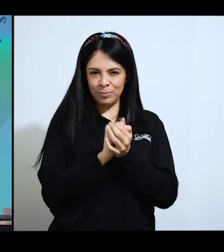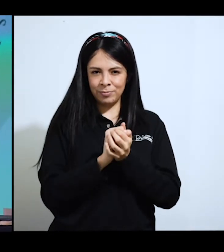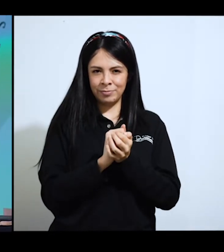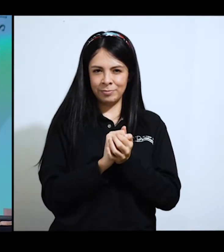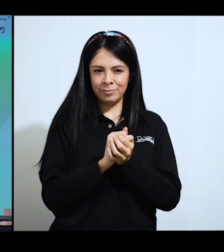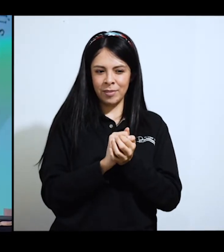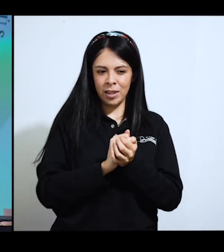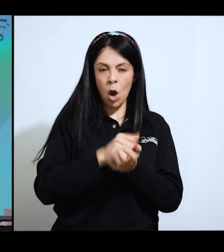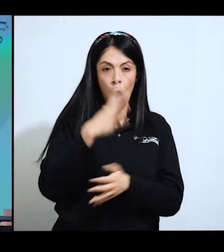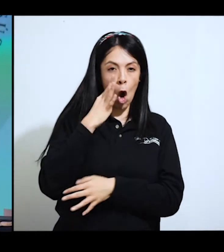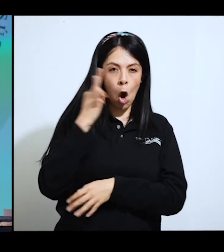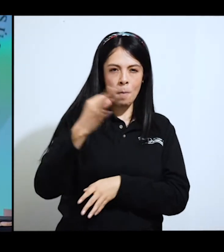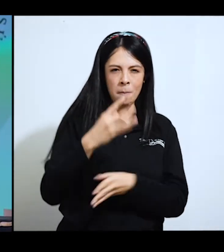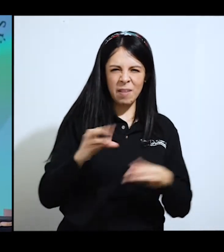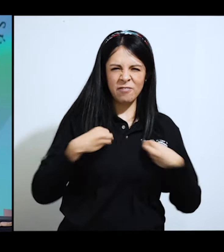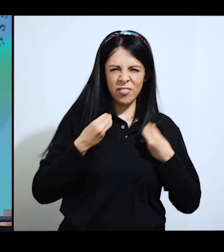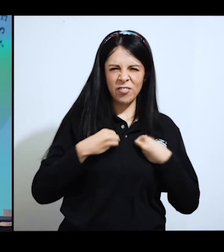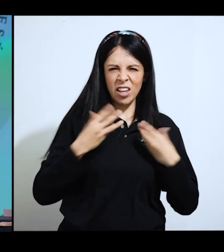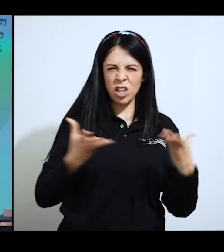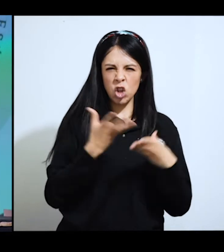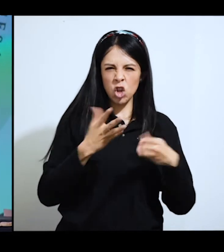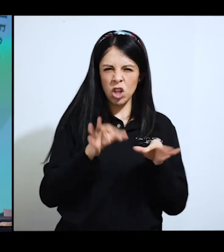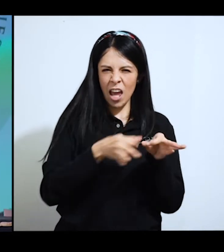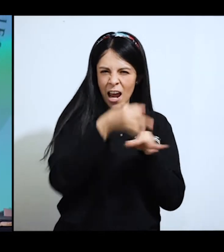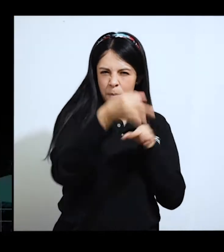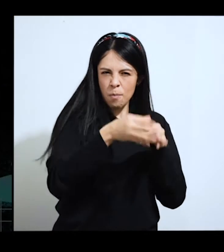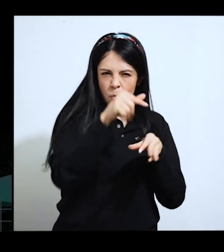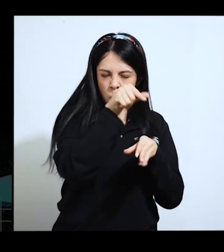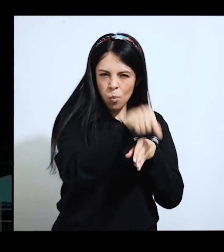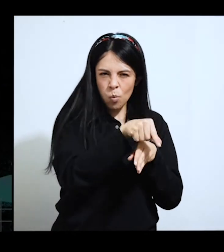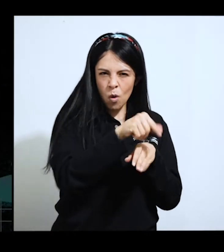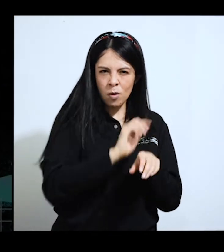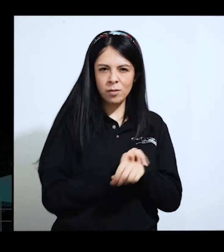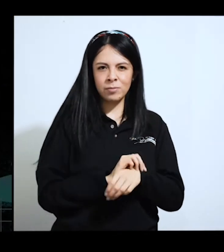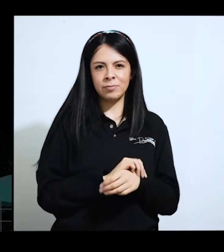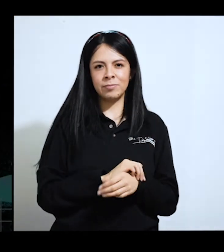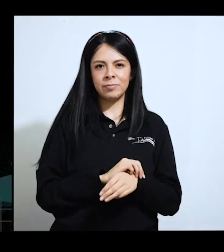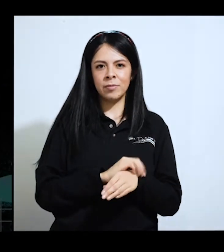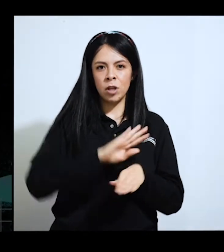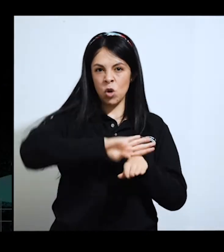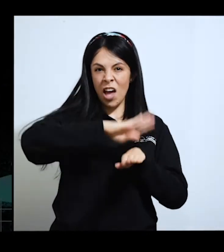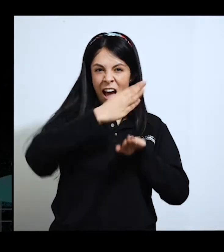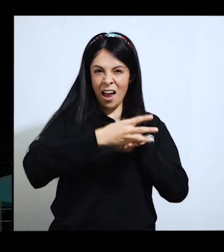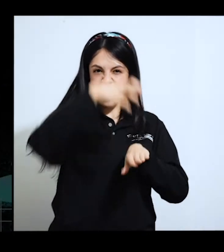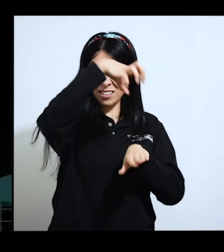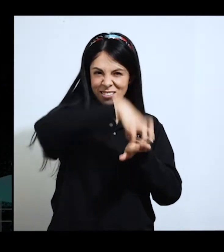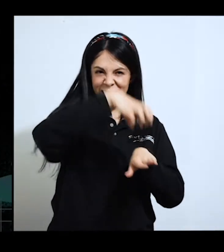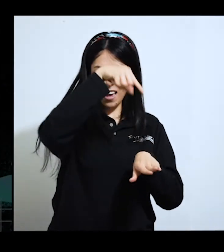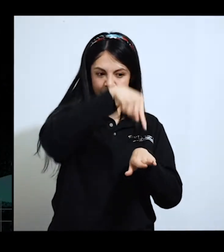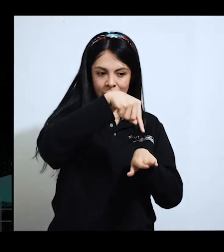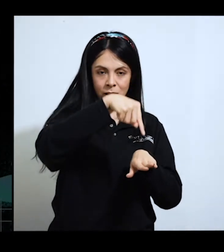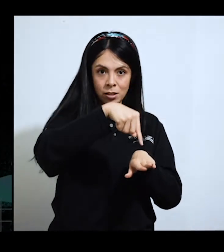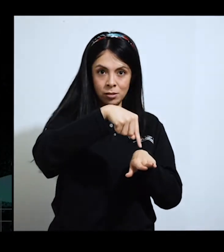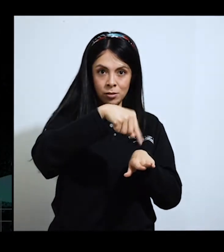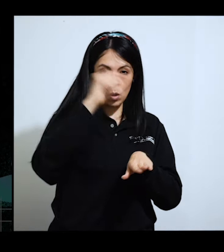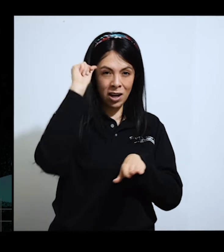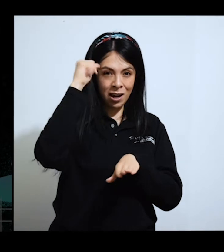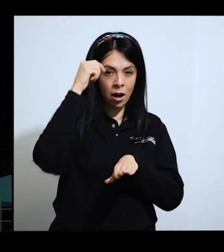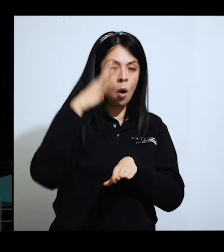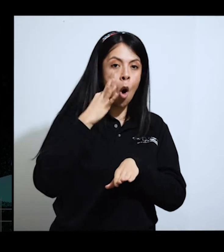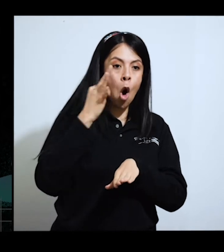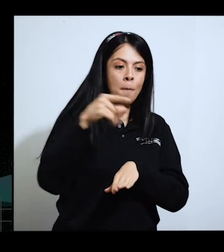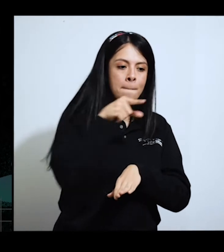en Marcos 5 acerca del endemoniado gadareno. Dice allí, este hombre